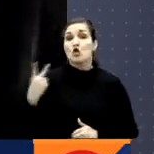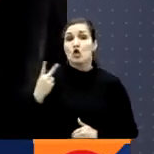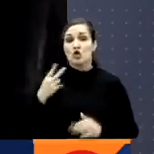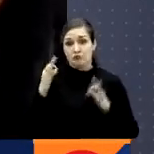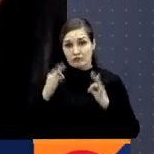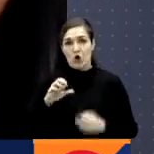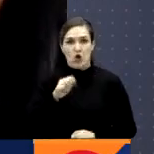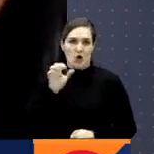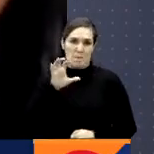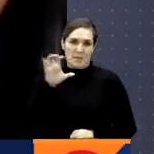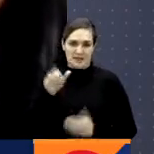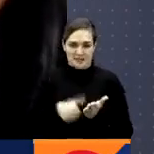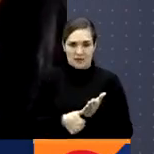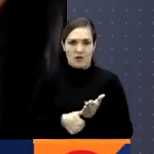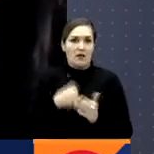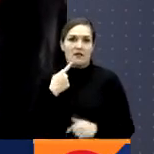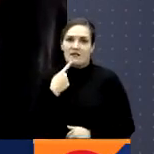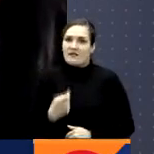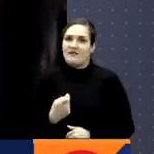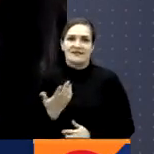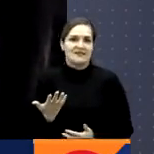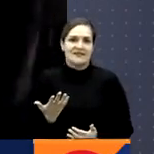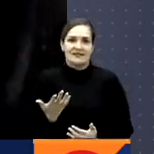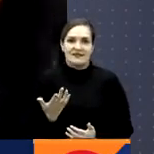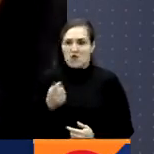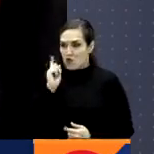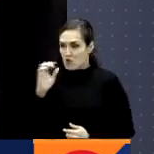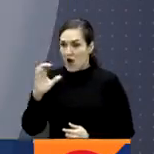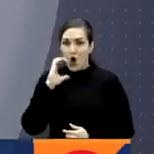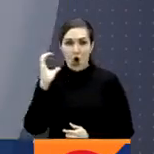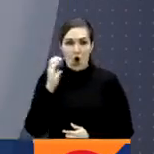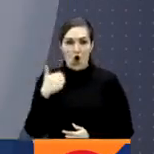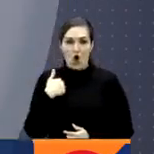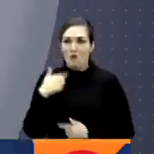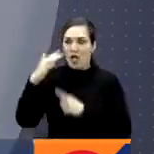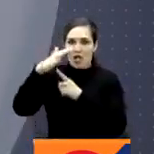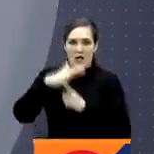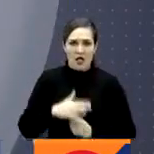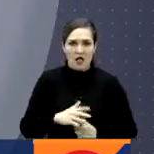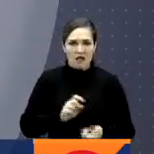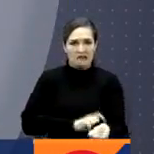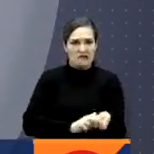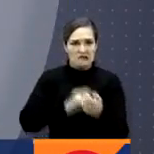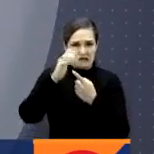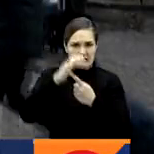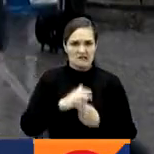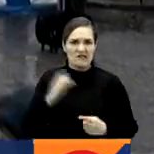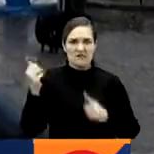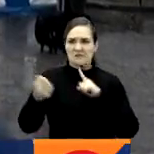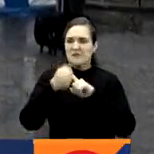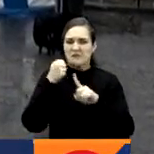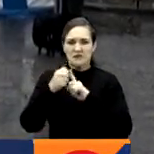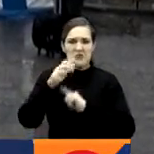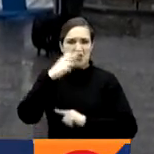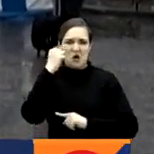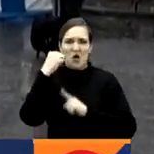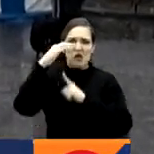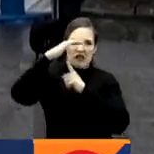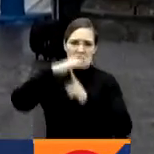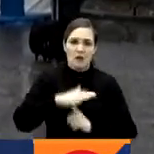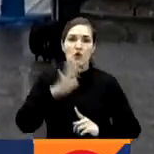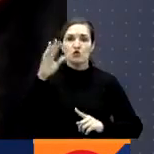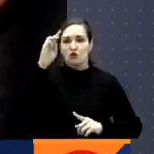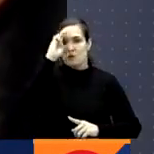dificultaba mucho la sanidad porque muchos tuvieron que lidiar con atropellos y discriminación del